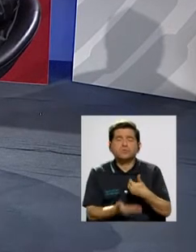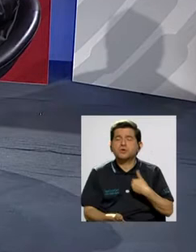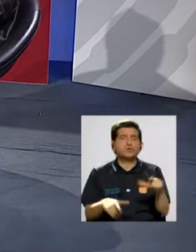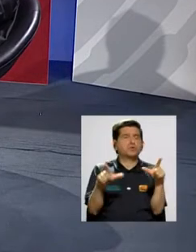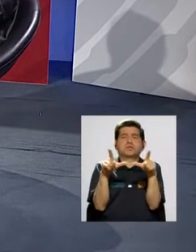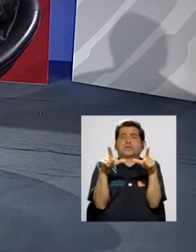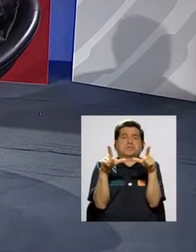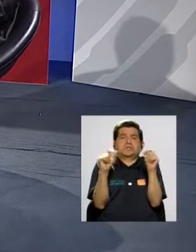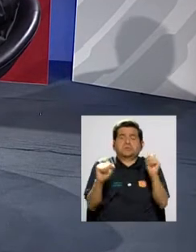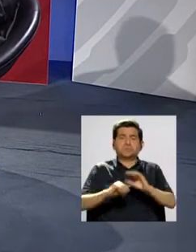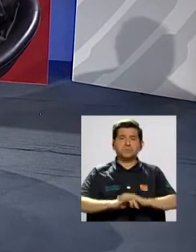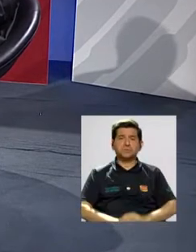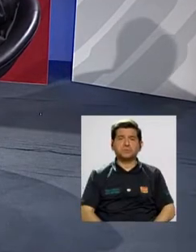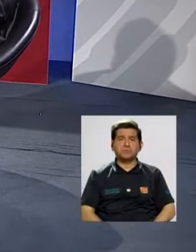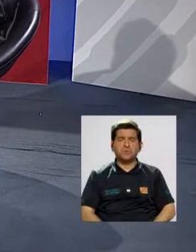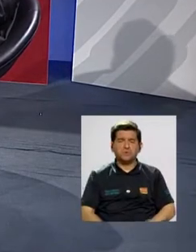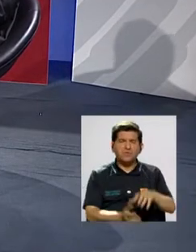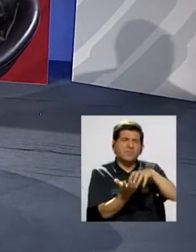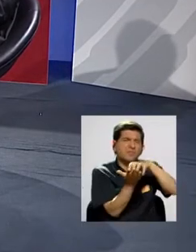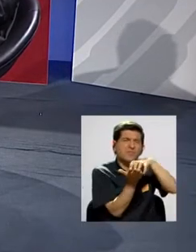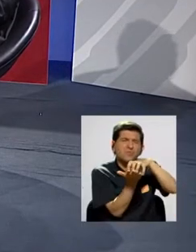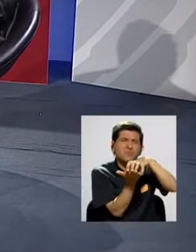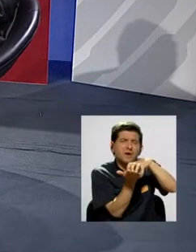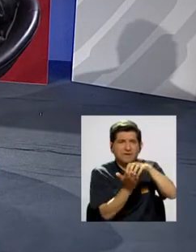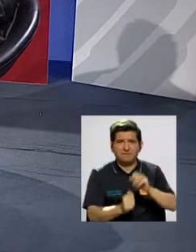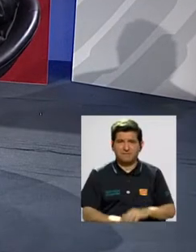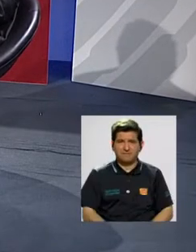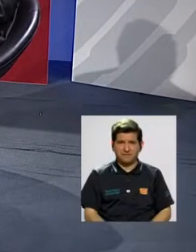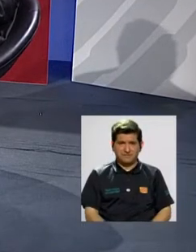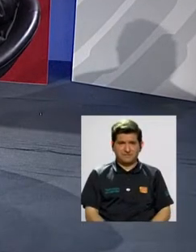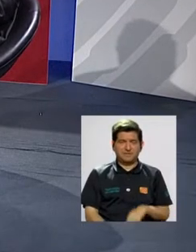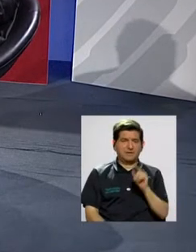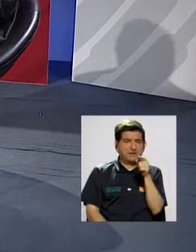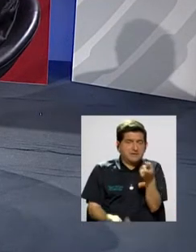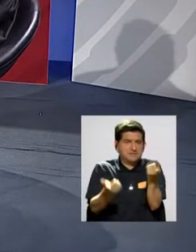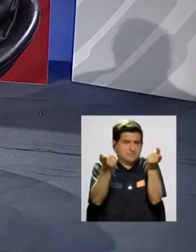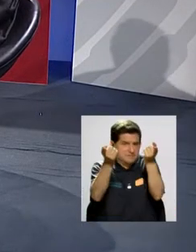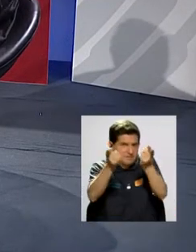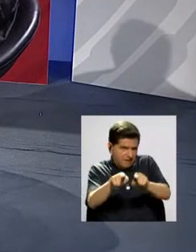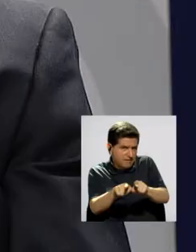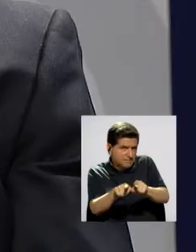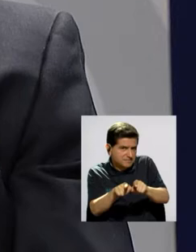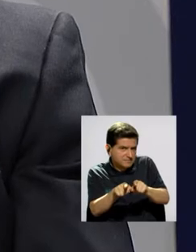títulos, se le cuestiona en su